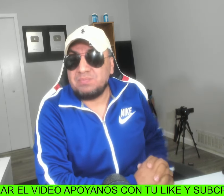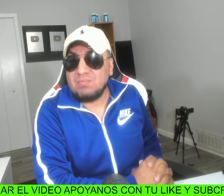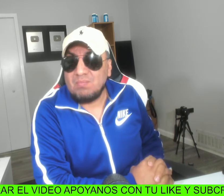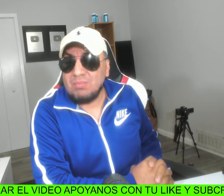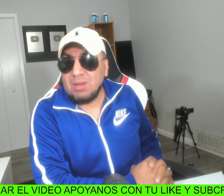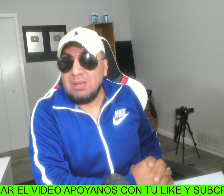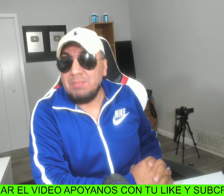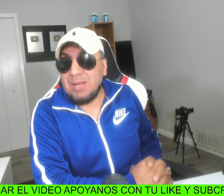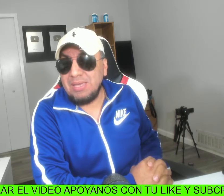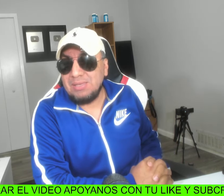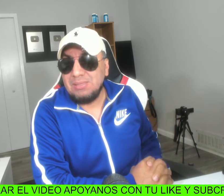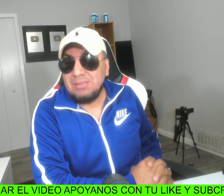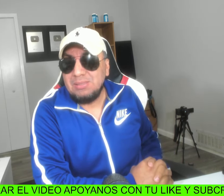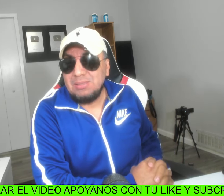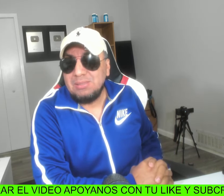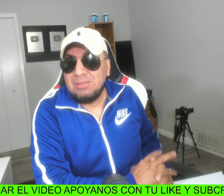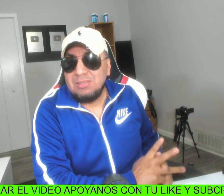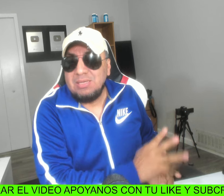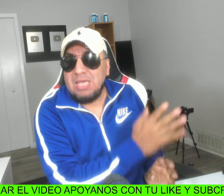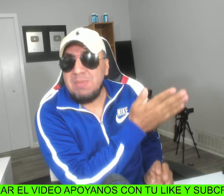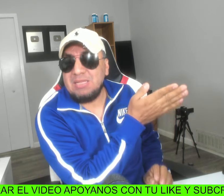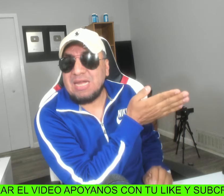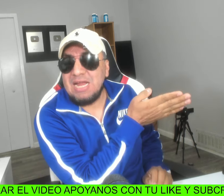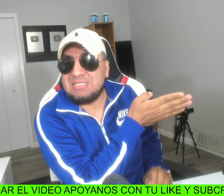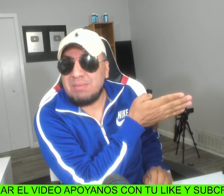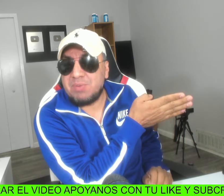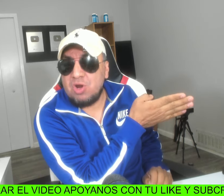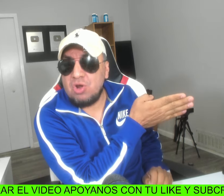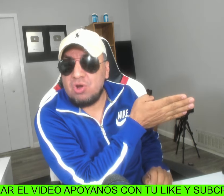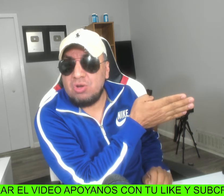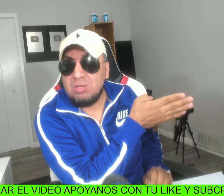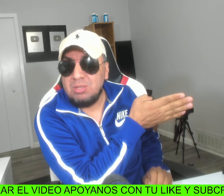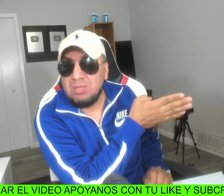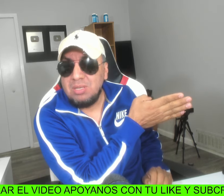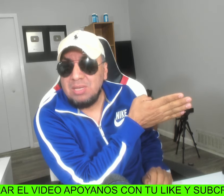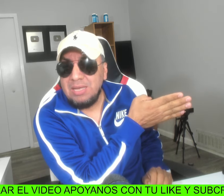repollos. Vaya. Y mientras